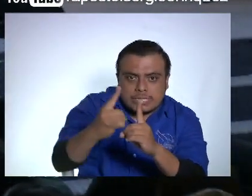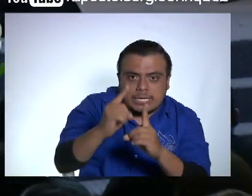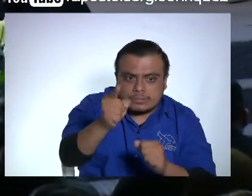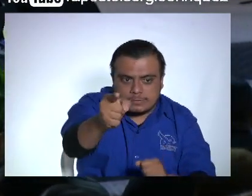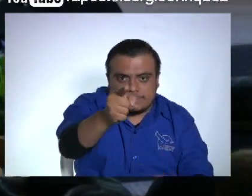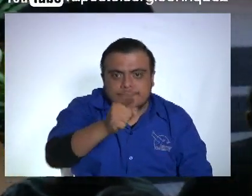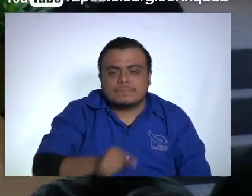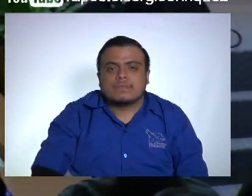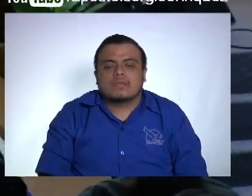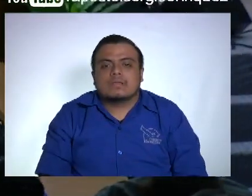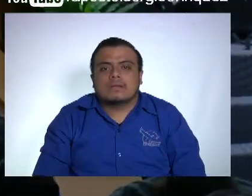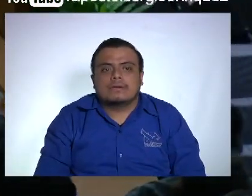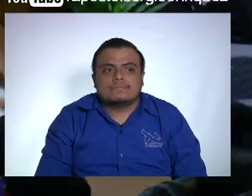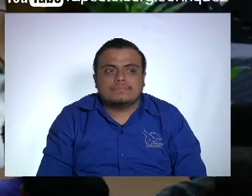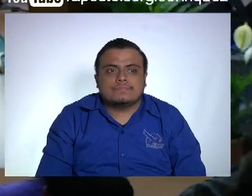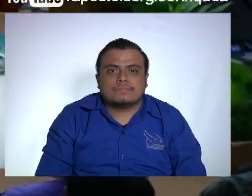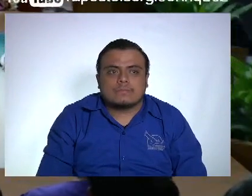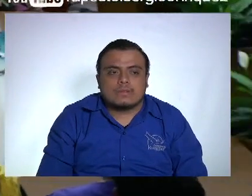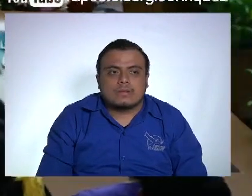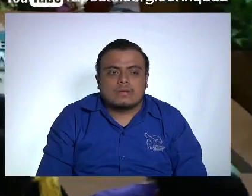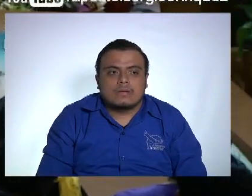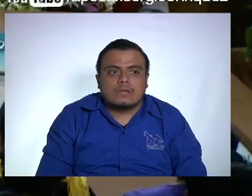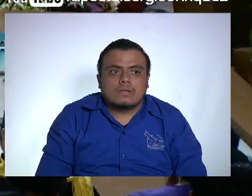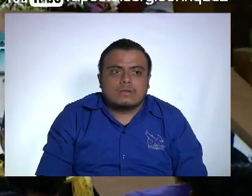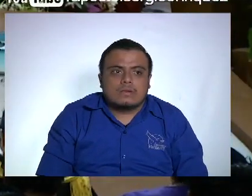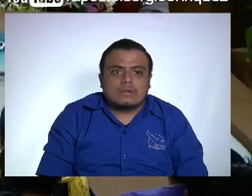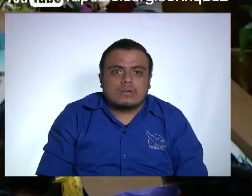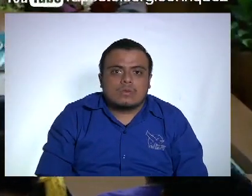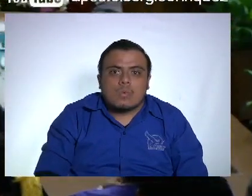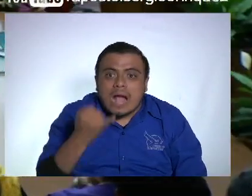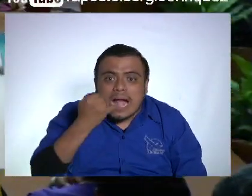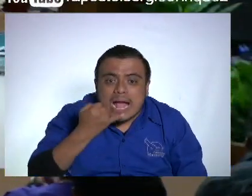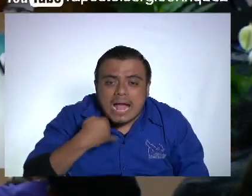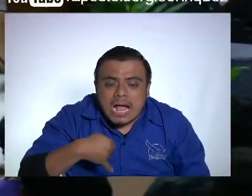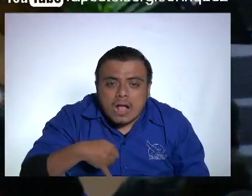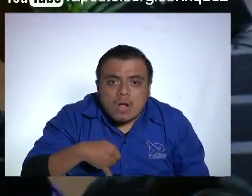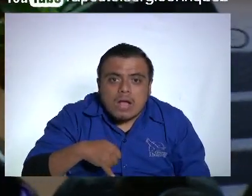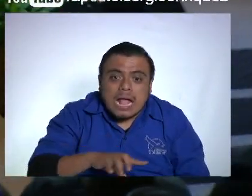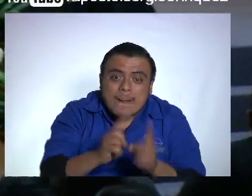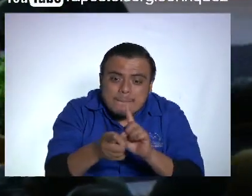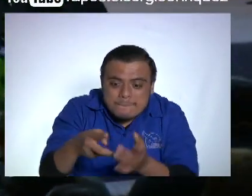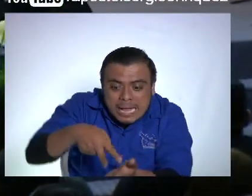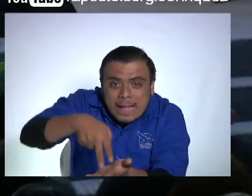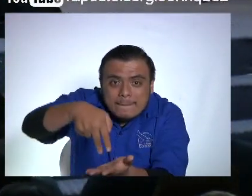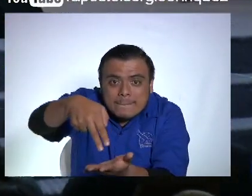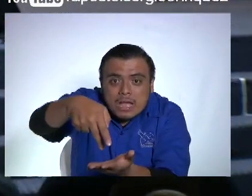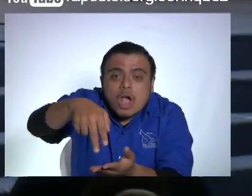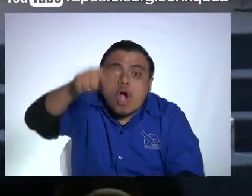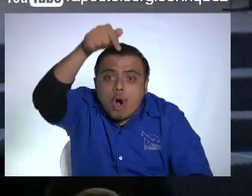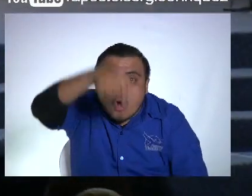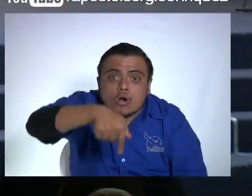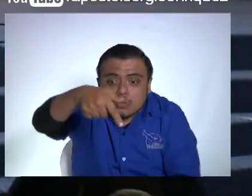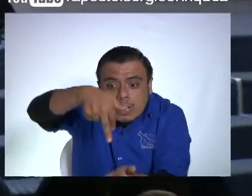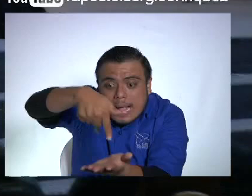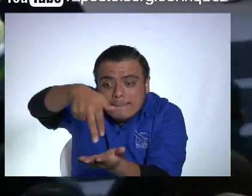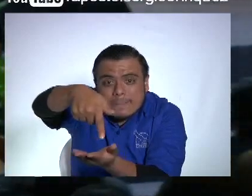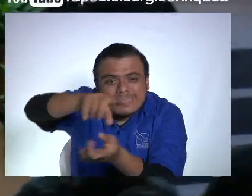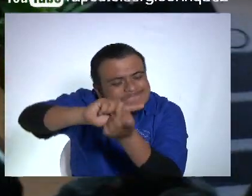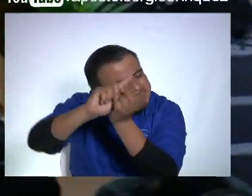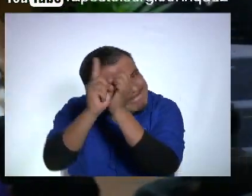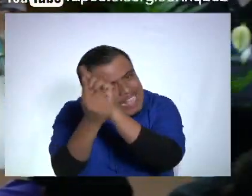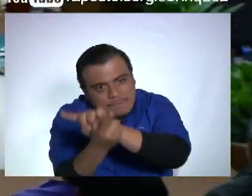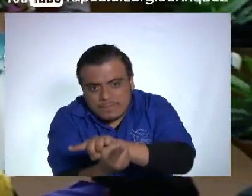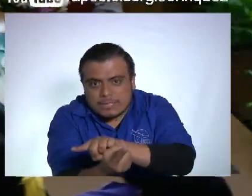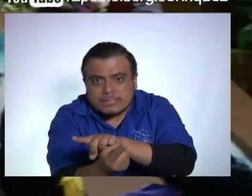Aleluya. Así como Jacob le cambiaron su caminar, esta noche va a cambiar tu caminar. Esta noche va